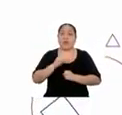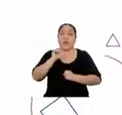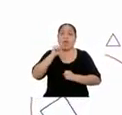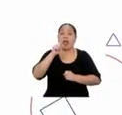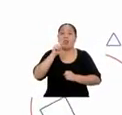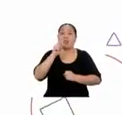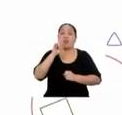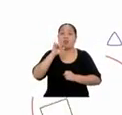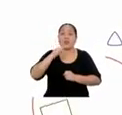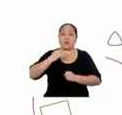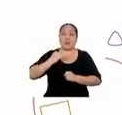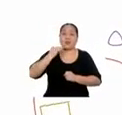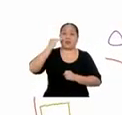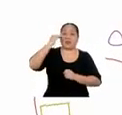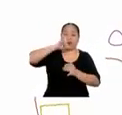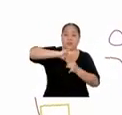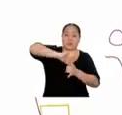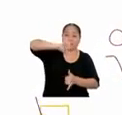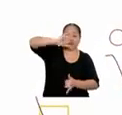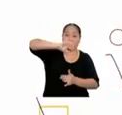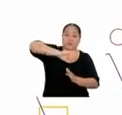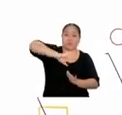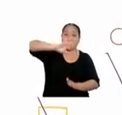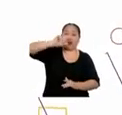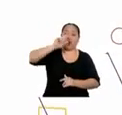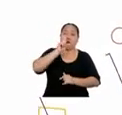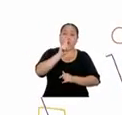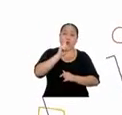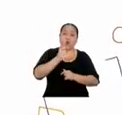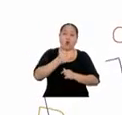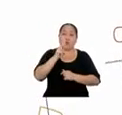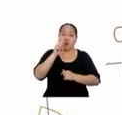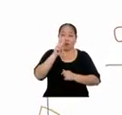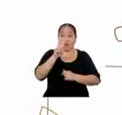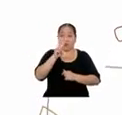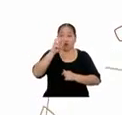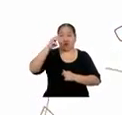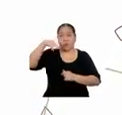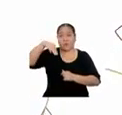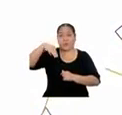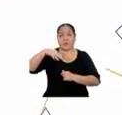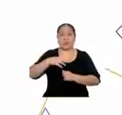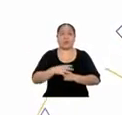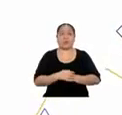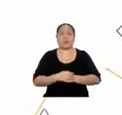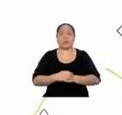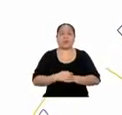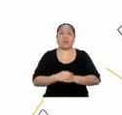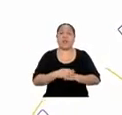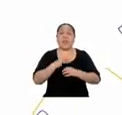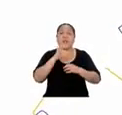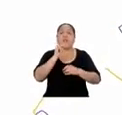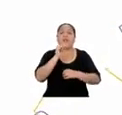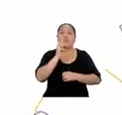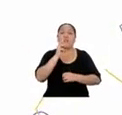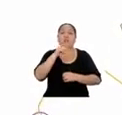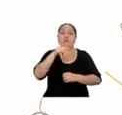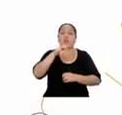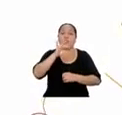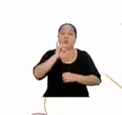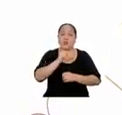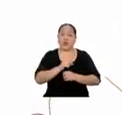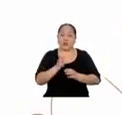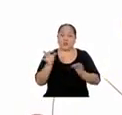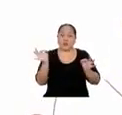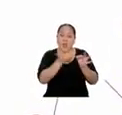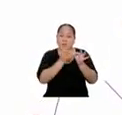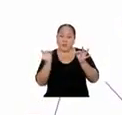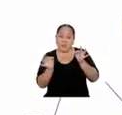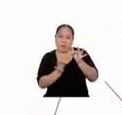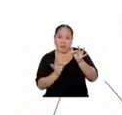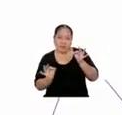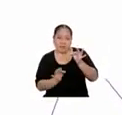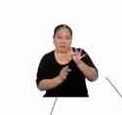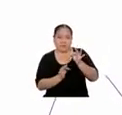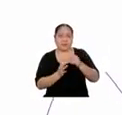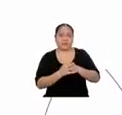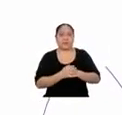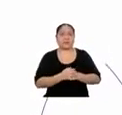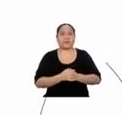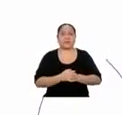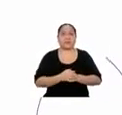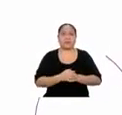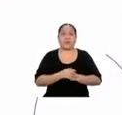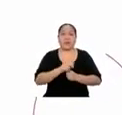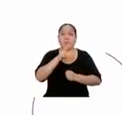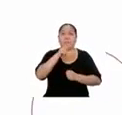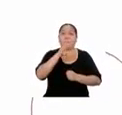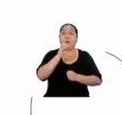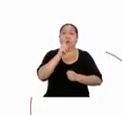de la pirámide es 1,2 metros. Luego tenemos la fórmula. Hay que reemplazar los datos. El